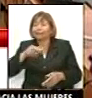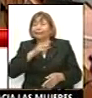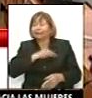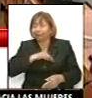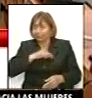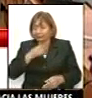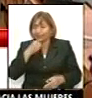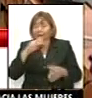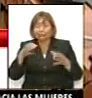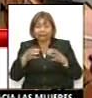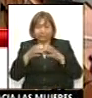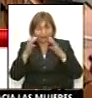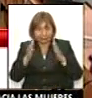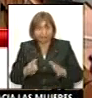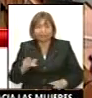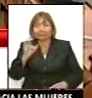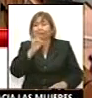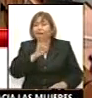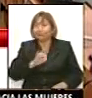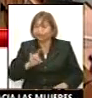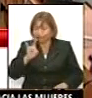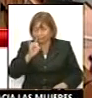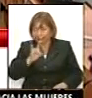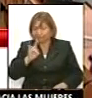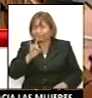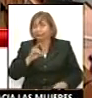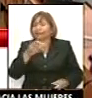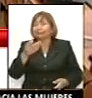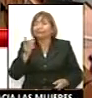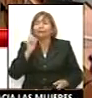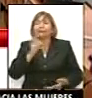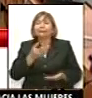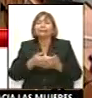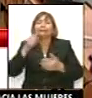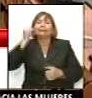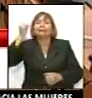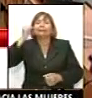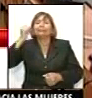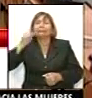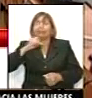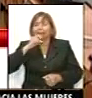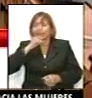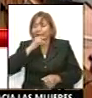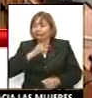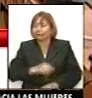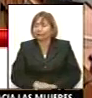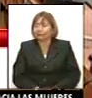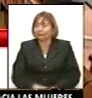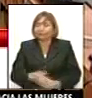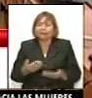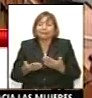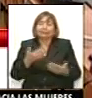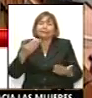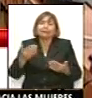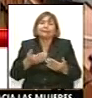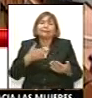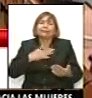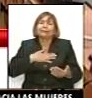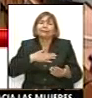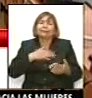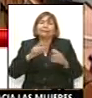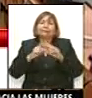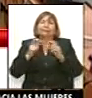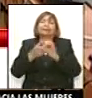algunos congresistas que utilizan estas banderitas de la defensa de la mujer, ¿no? Simplemente cuando es mi adversario